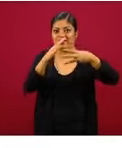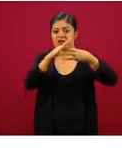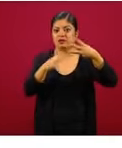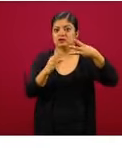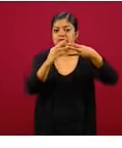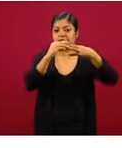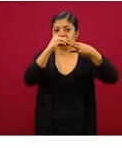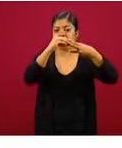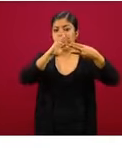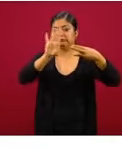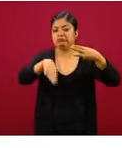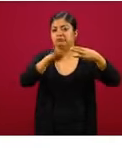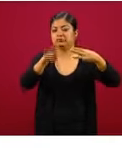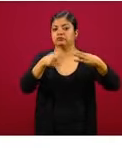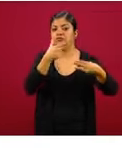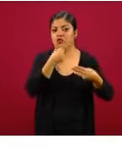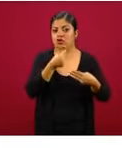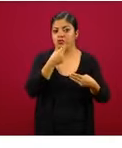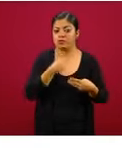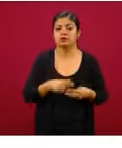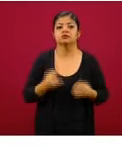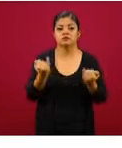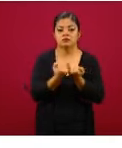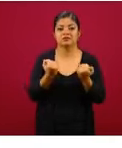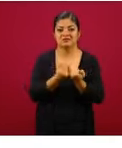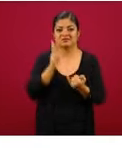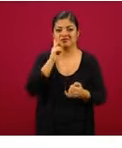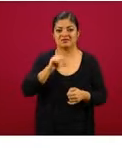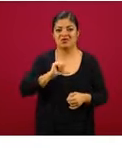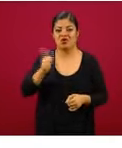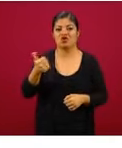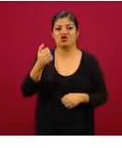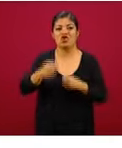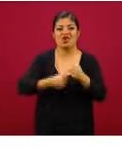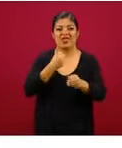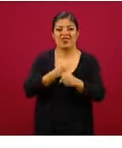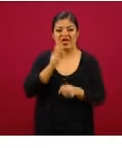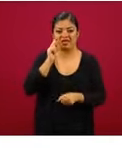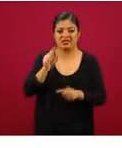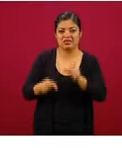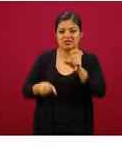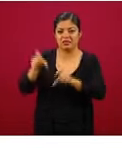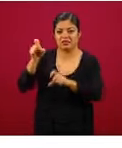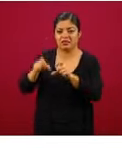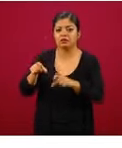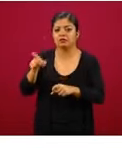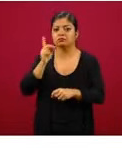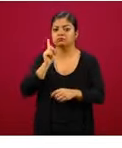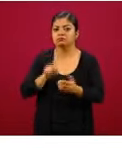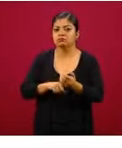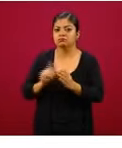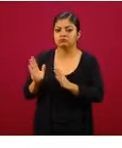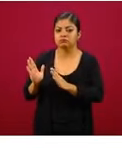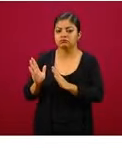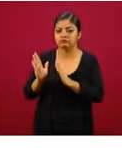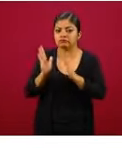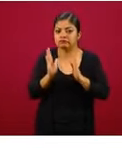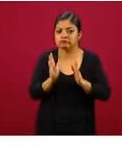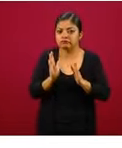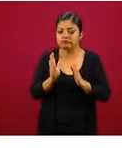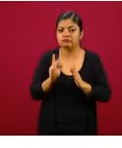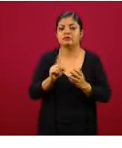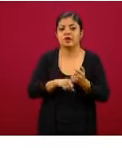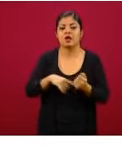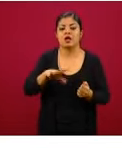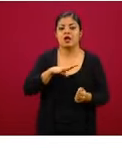defunciones fueron hombres. Y vemos también cómo las barras de la edad, porque lo acabamos de ver en la anterior, se nos recorrieron hacia la derecha. Es